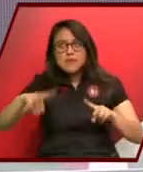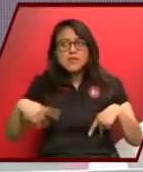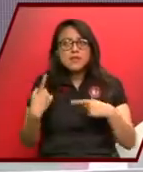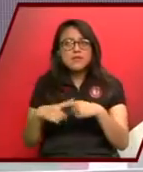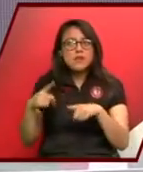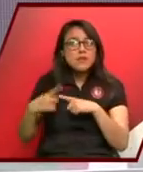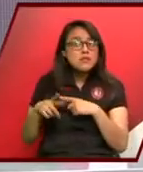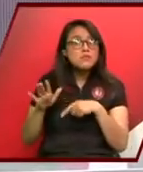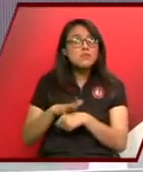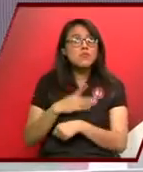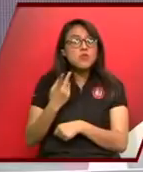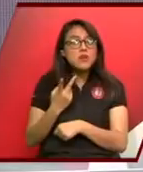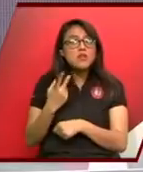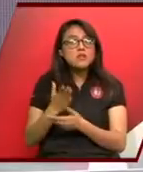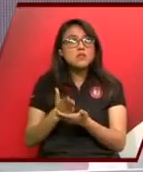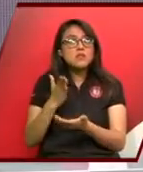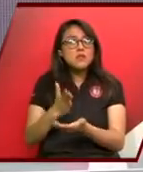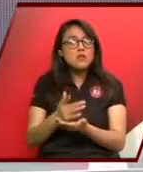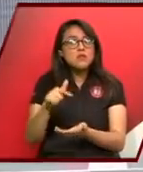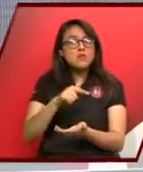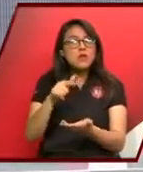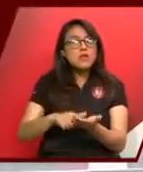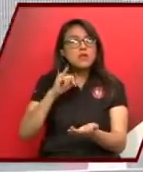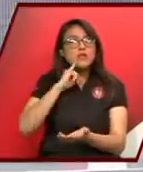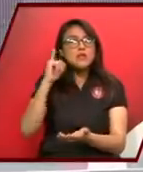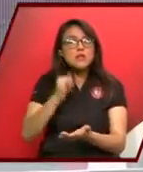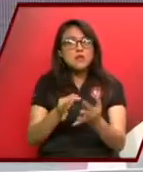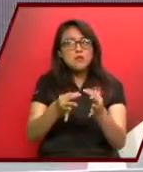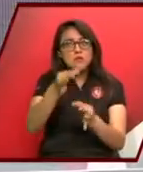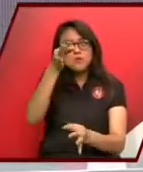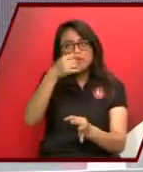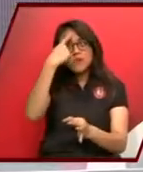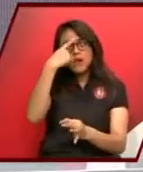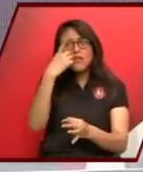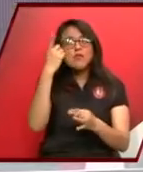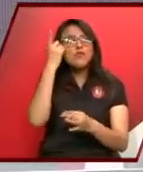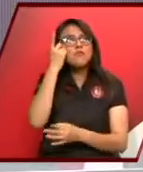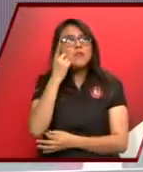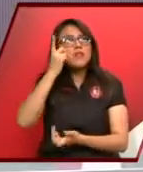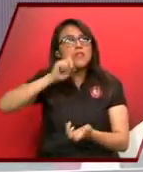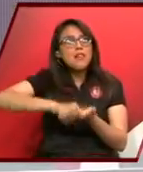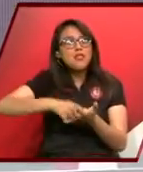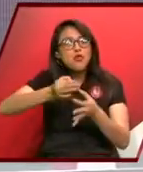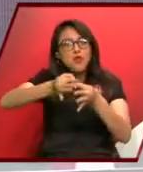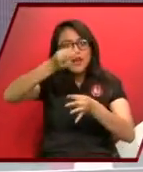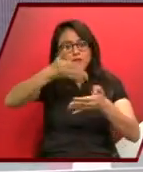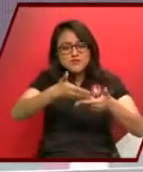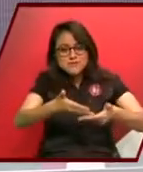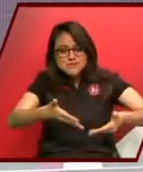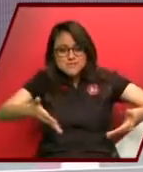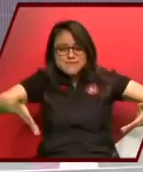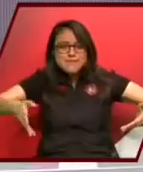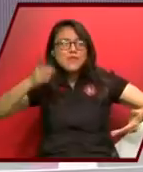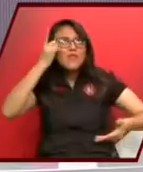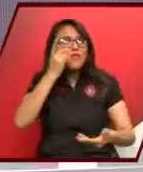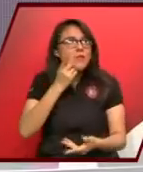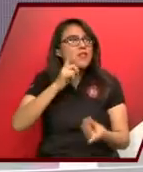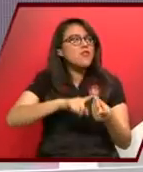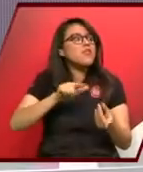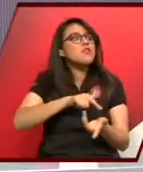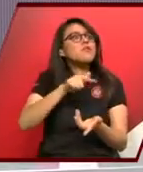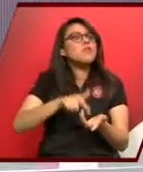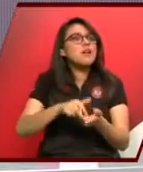hacer, porque iba a ir a su tierra a llevar hilos para que la gente durmiera sobre los hilos. ¿Qué tal, ¿Dónde nacieron las